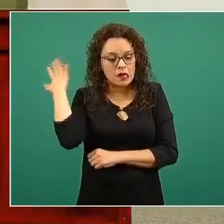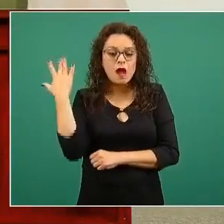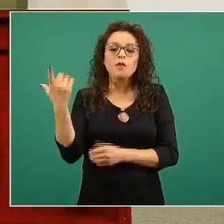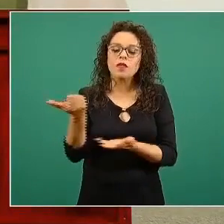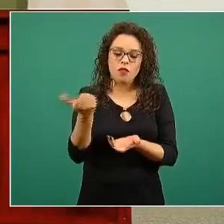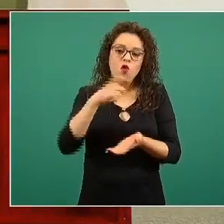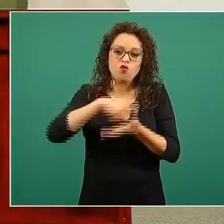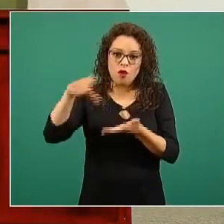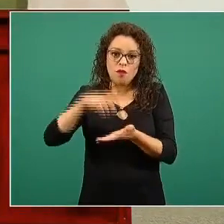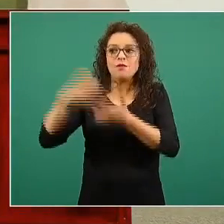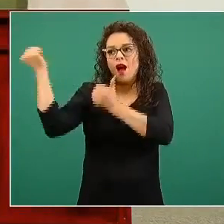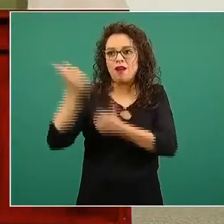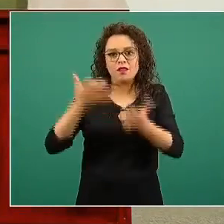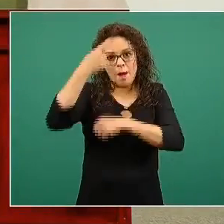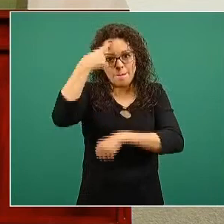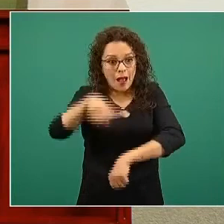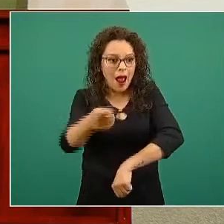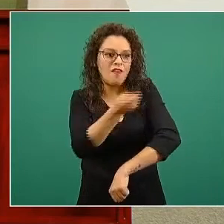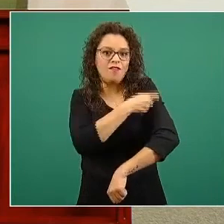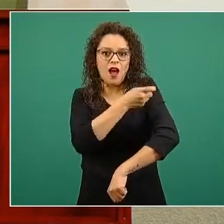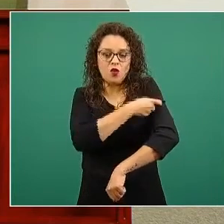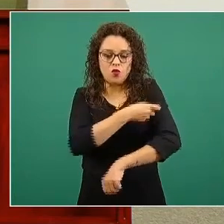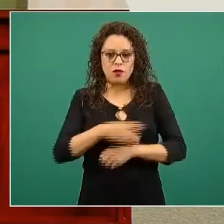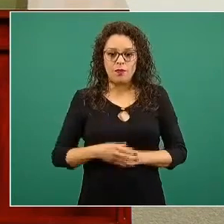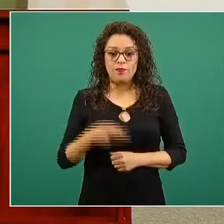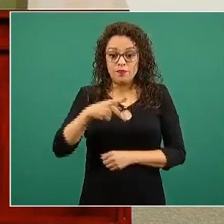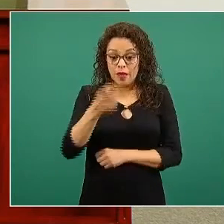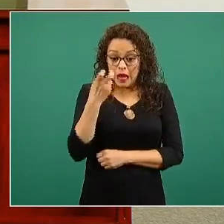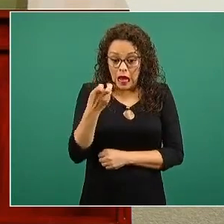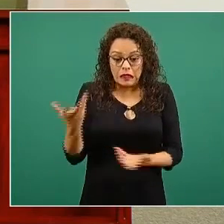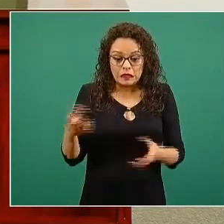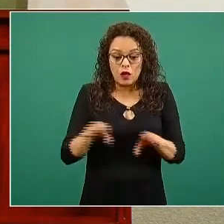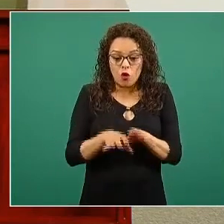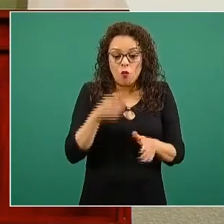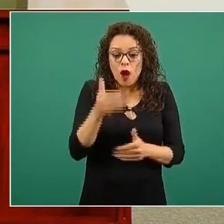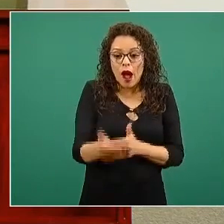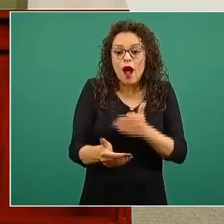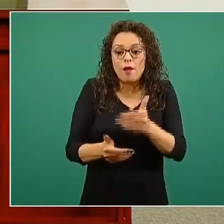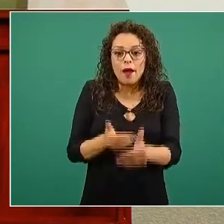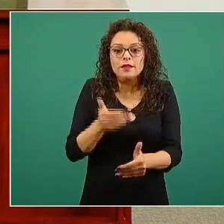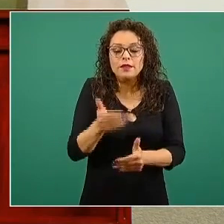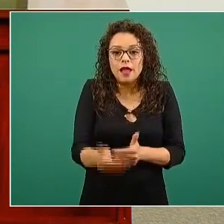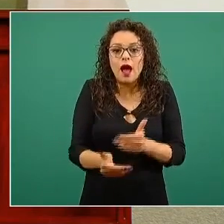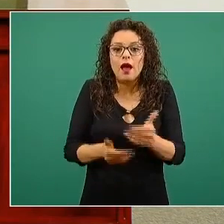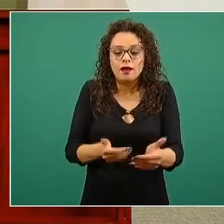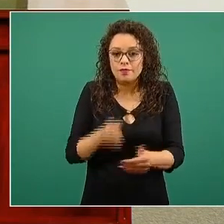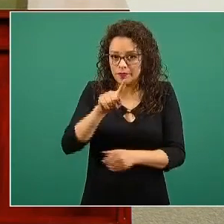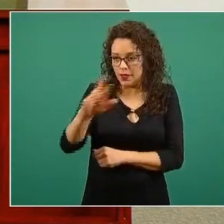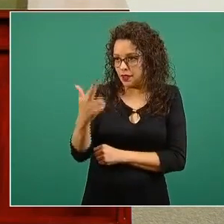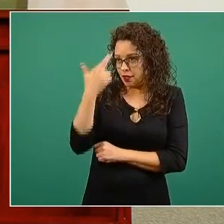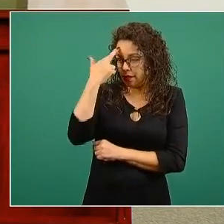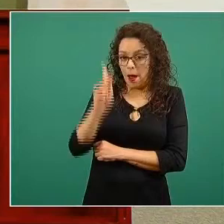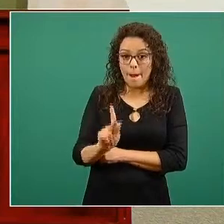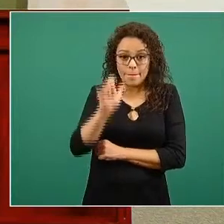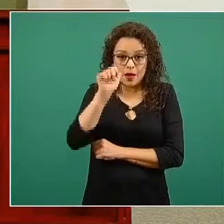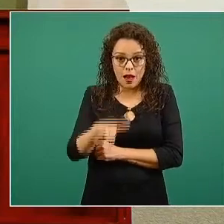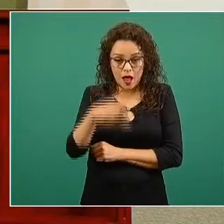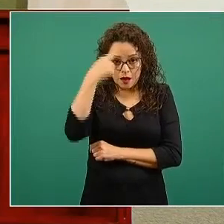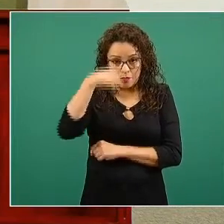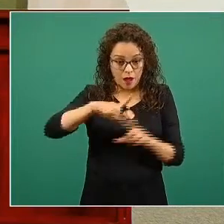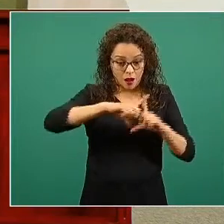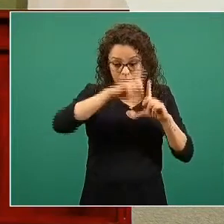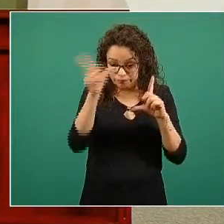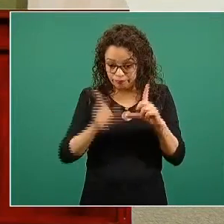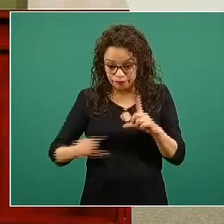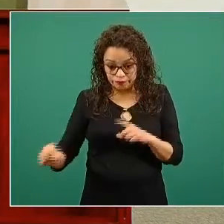Pero ¿qué tanto esta vacunación puede avanzar? Recordemos que el Plan Nacional de Vacunación, o sea, para